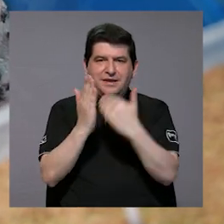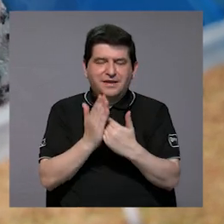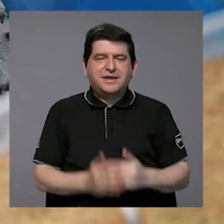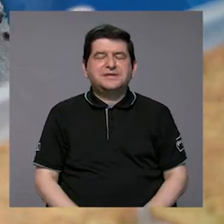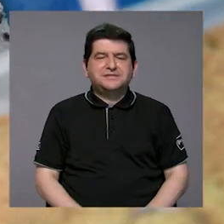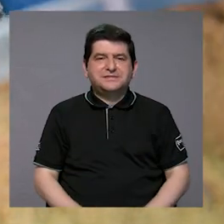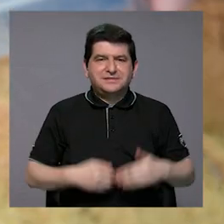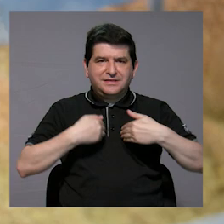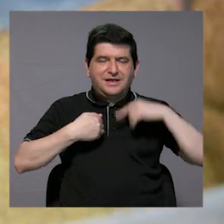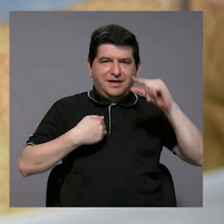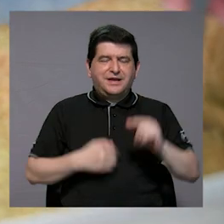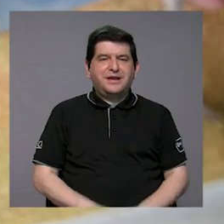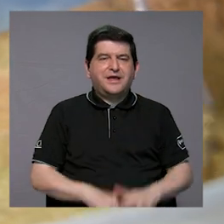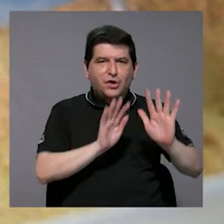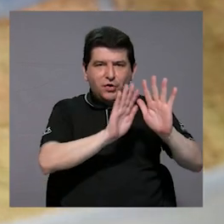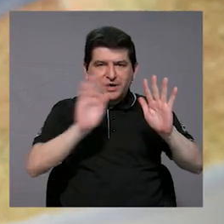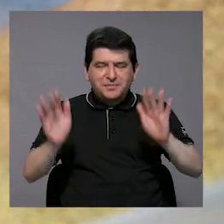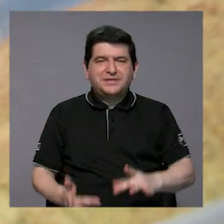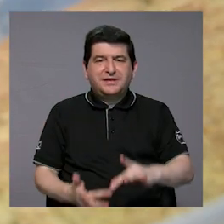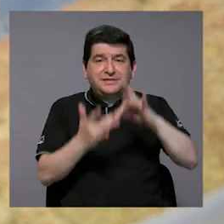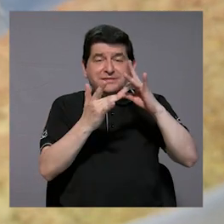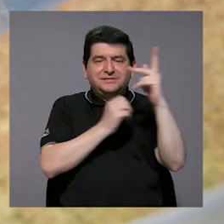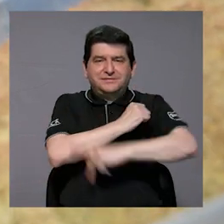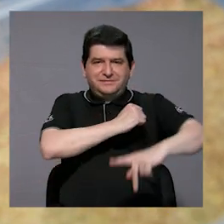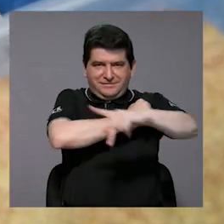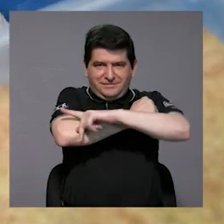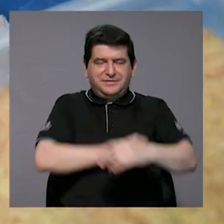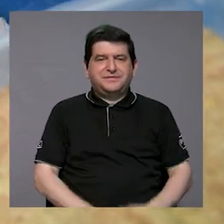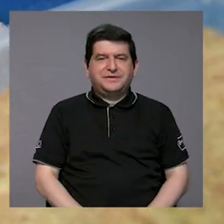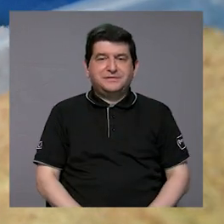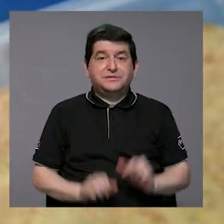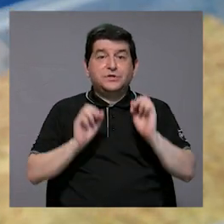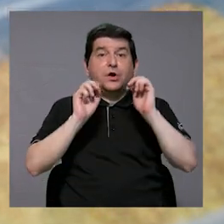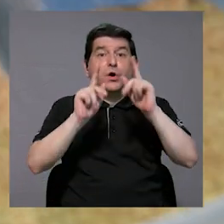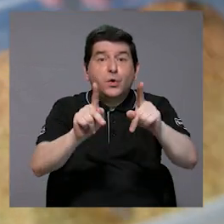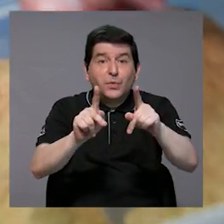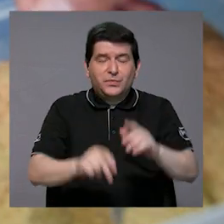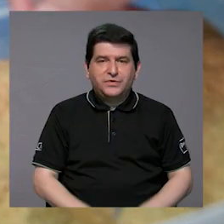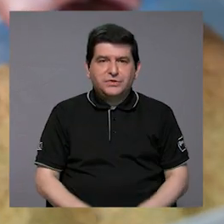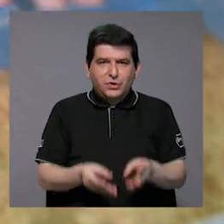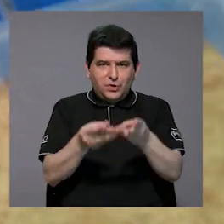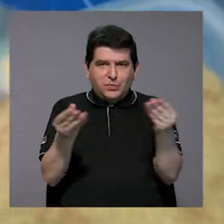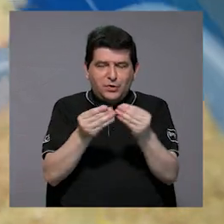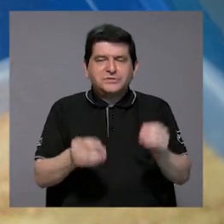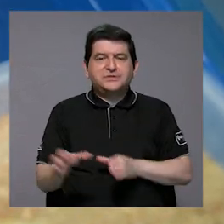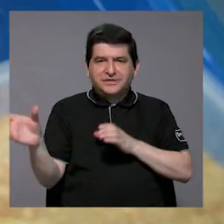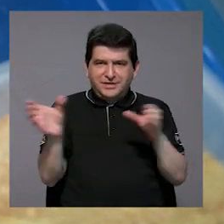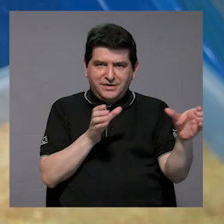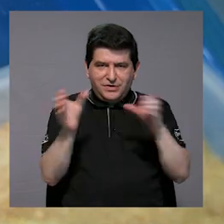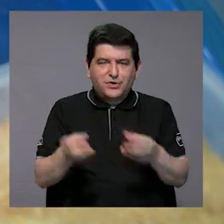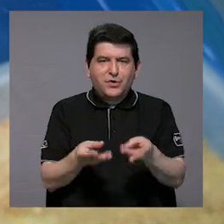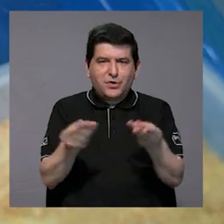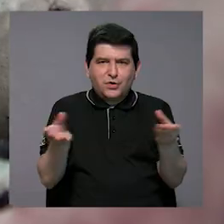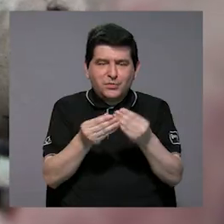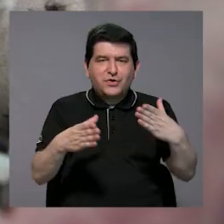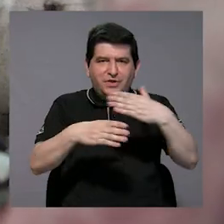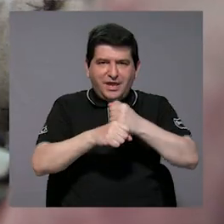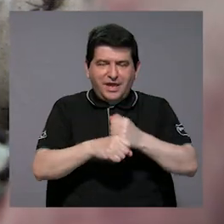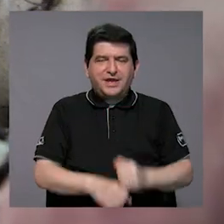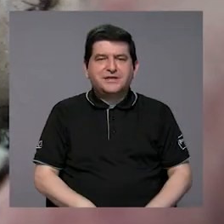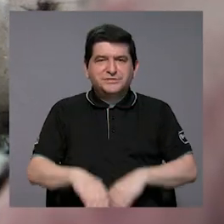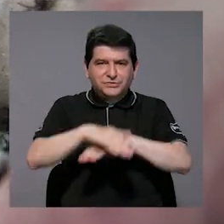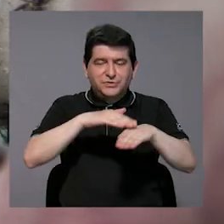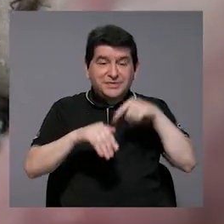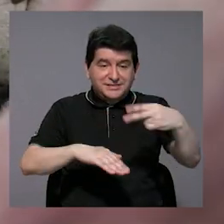parte desde el 2021 de la lista de especies exóticas ornamentales de nuestro país. Esto abre la oportunidad de producir